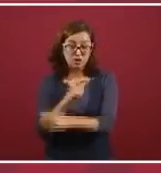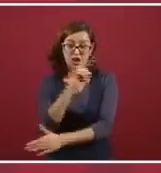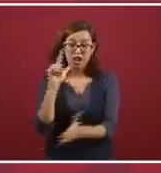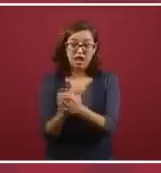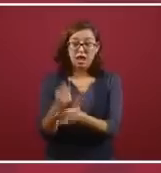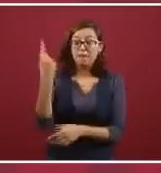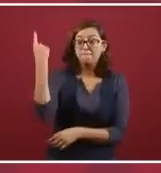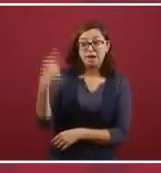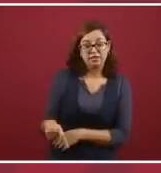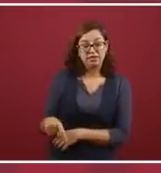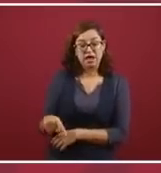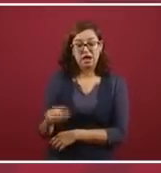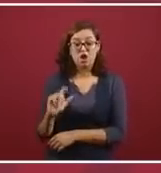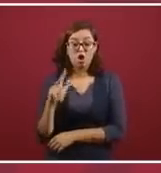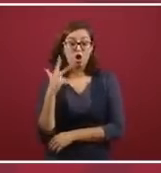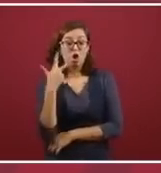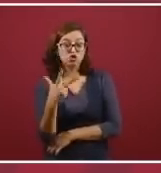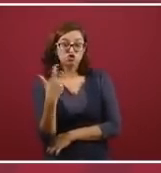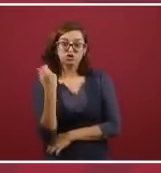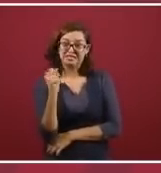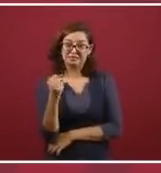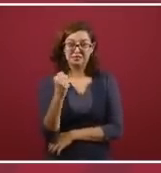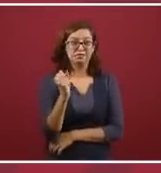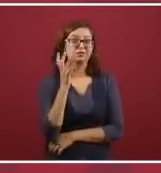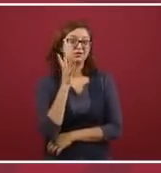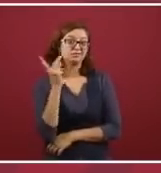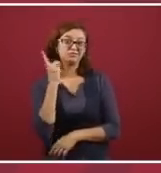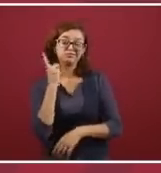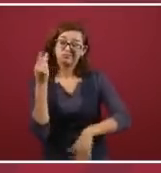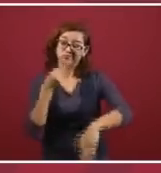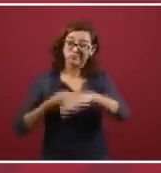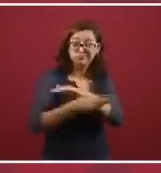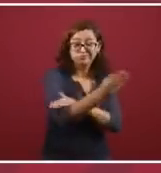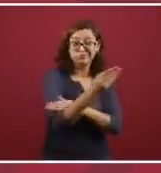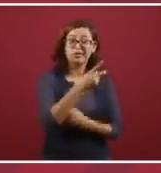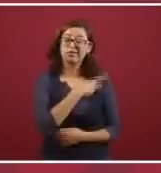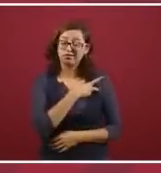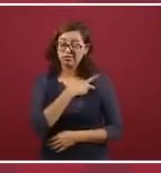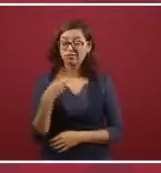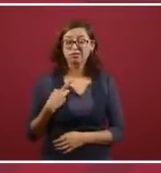el día 8 de septiembre. Ya se está